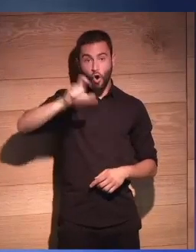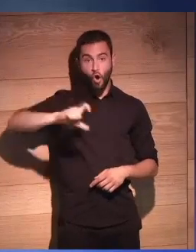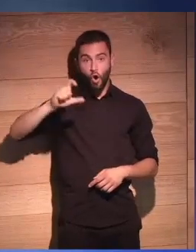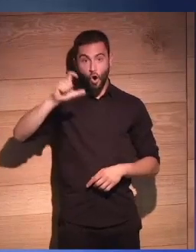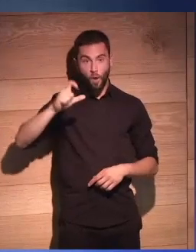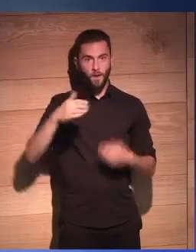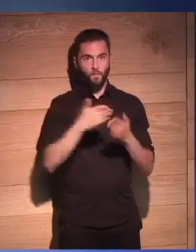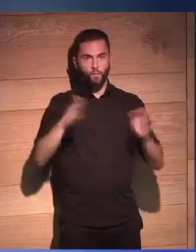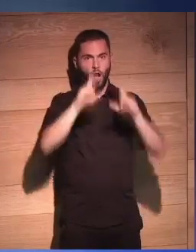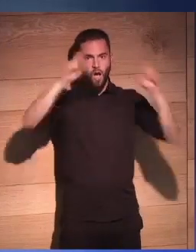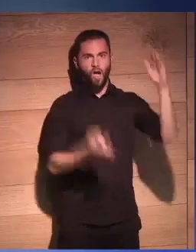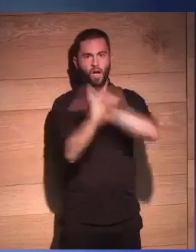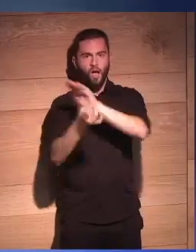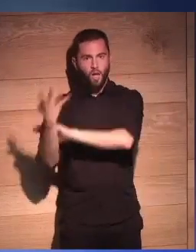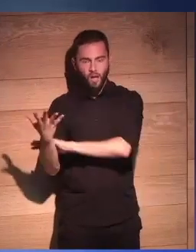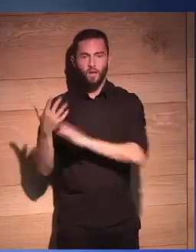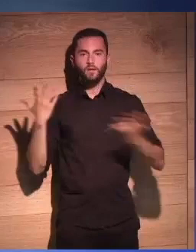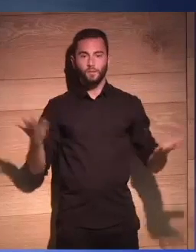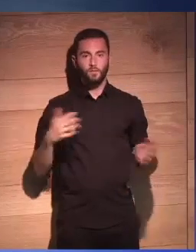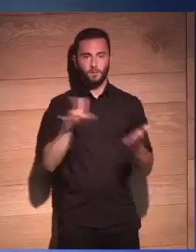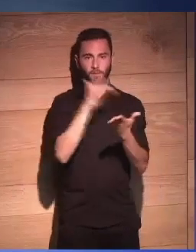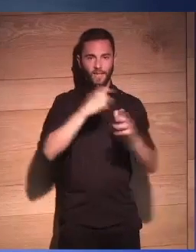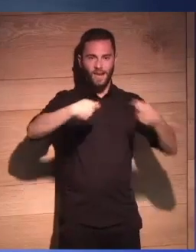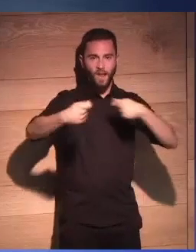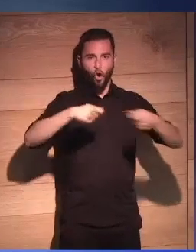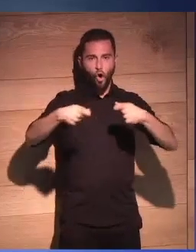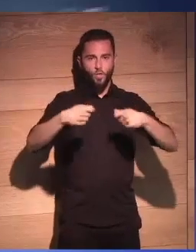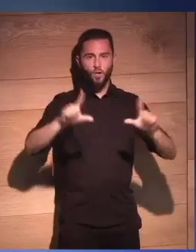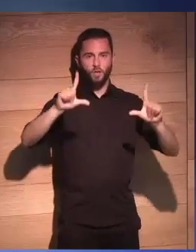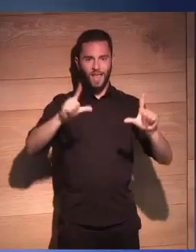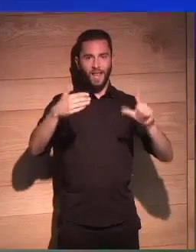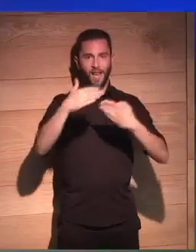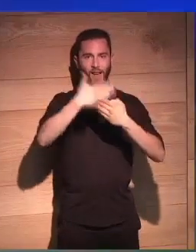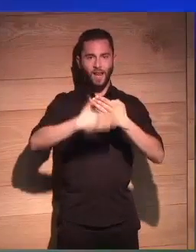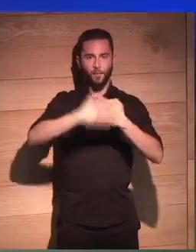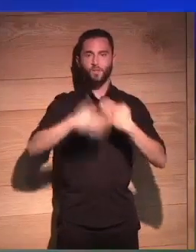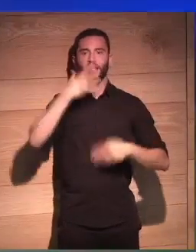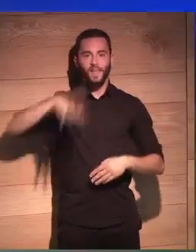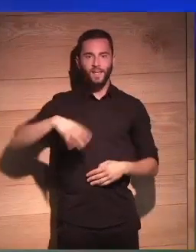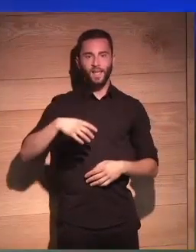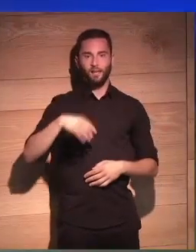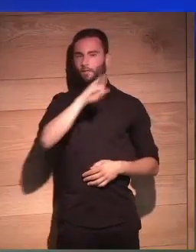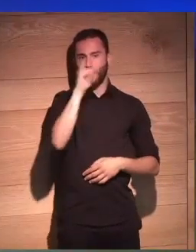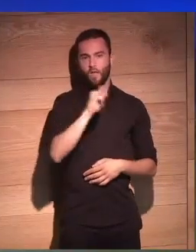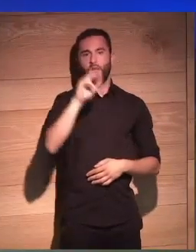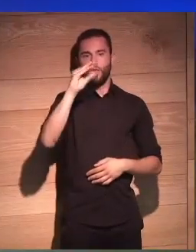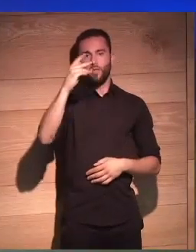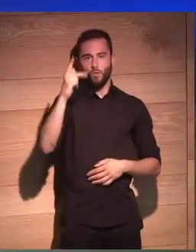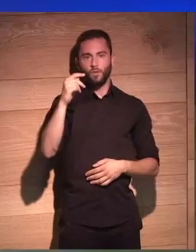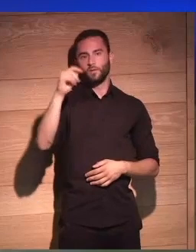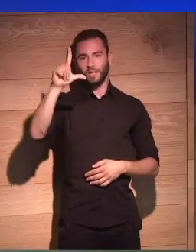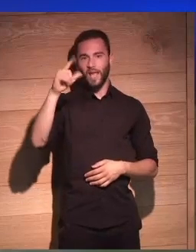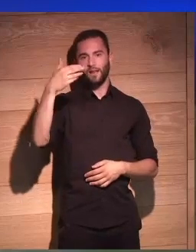emprendedores, ¿no? Y que cuando abrimos las revistas de negocios, ¿quién está en la portada, ¿no? Está Zuckerberg, Travis, todos esos de 20 años,